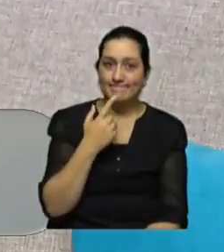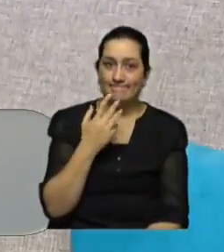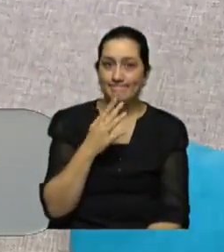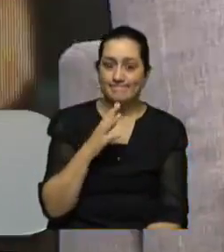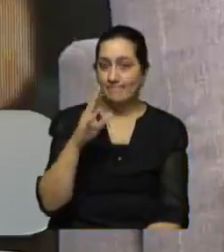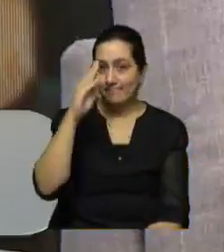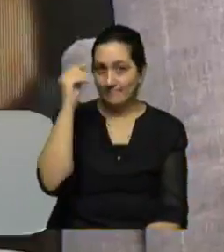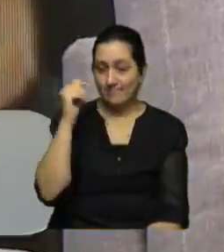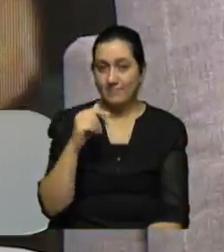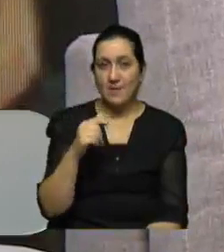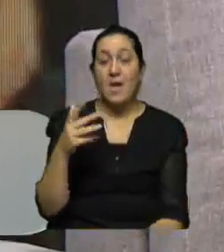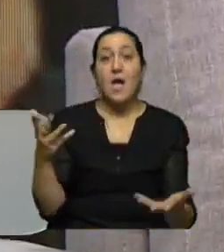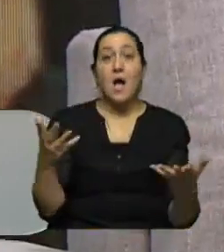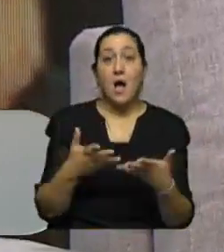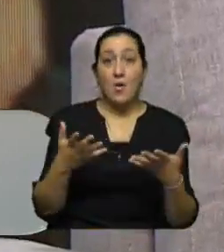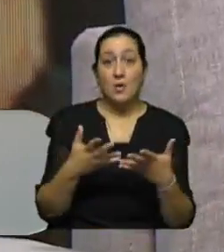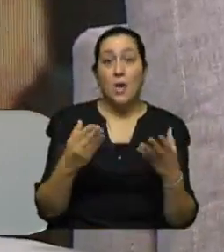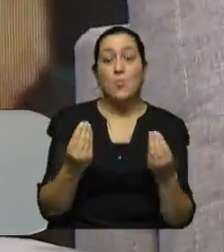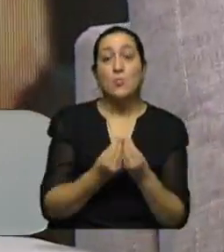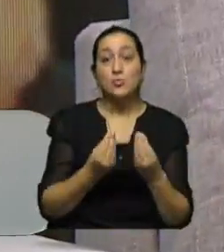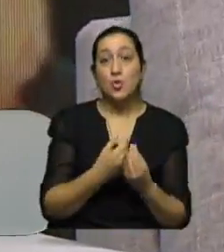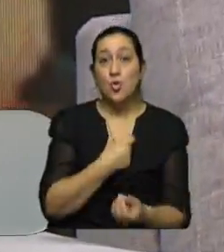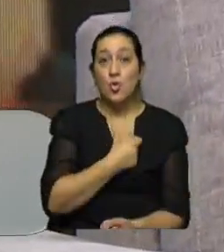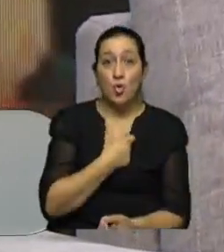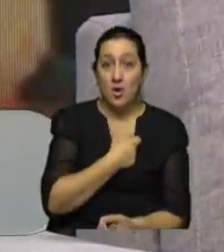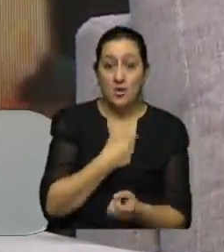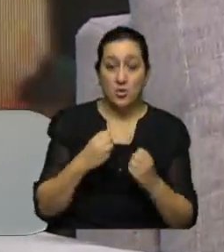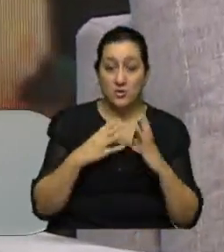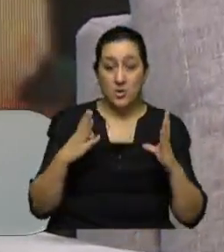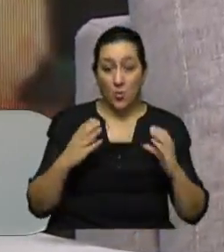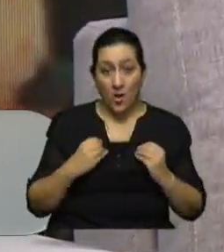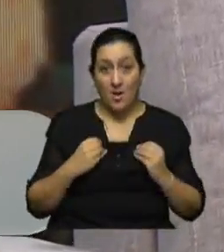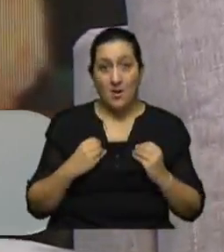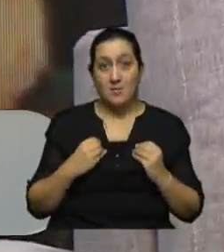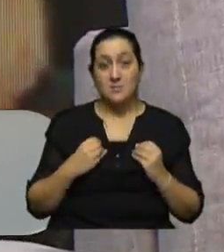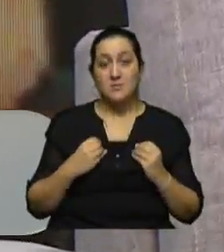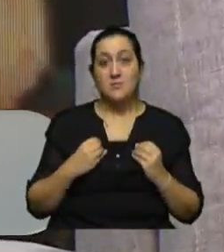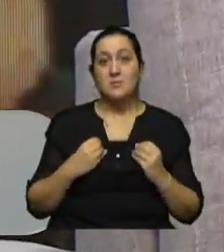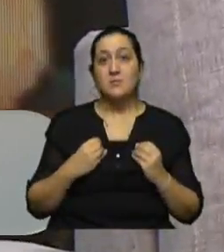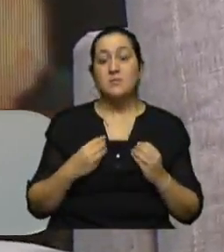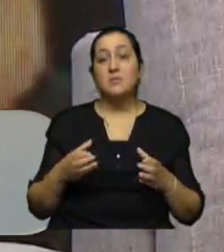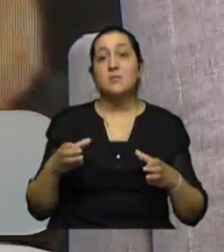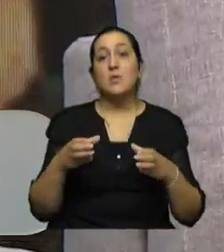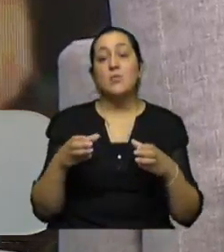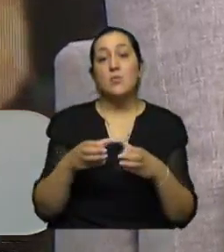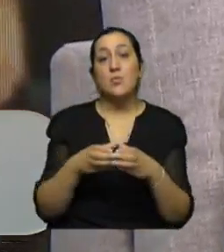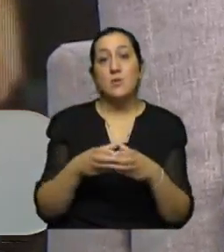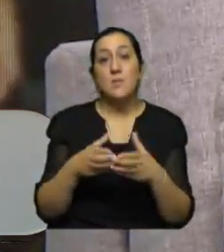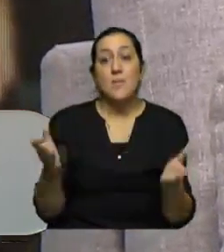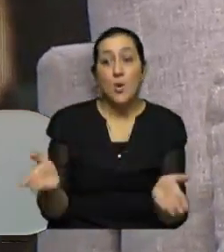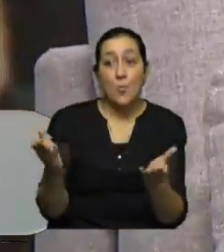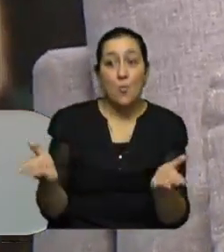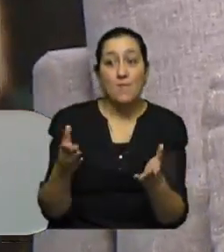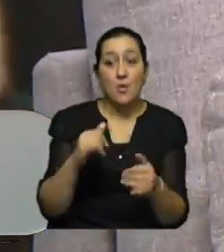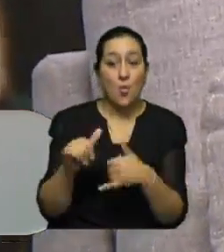Viste que ahora, no sé si sabías, que en muchos colegios y en muchas escuelas y en muchos centros comunales promueven